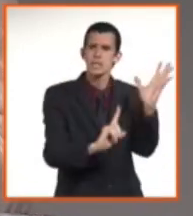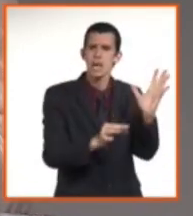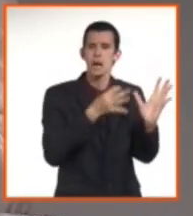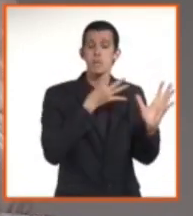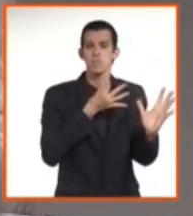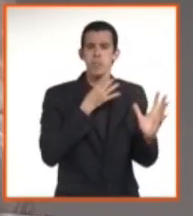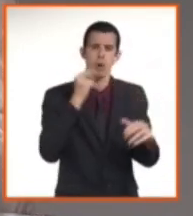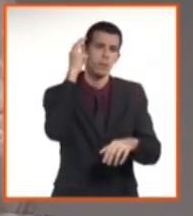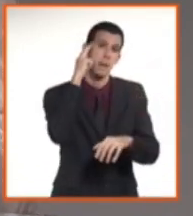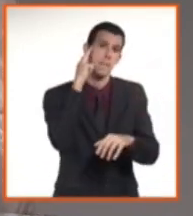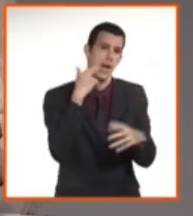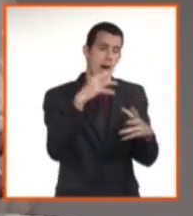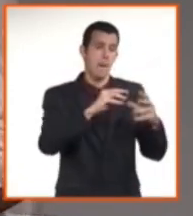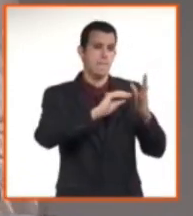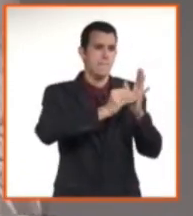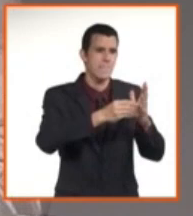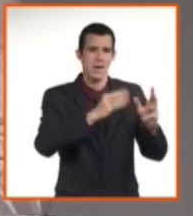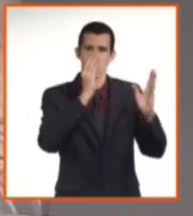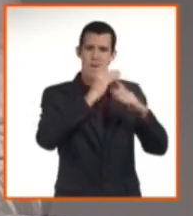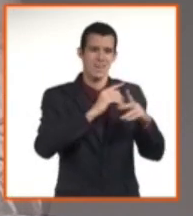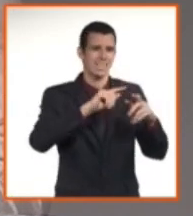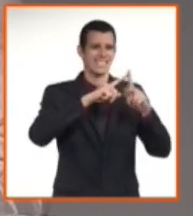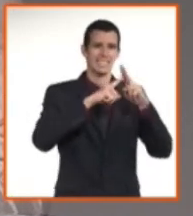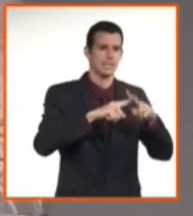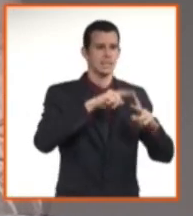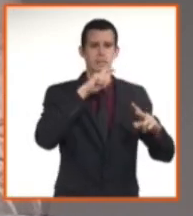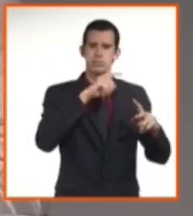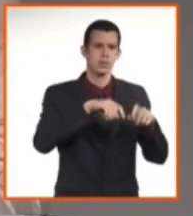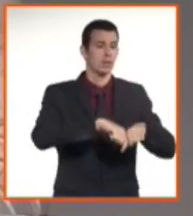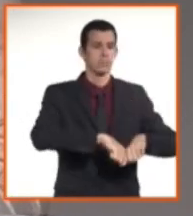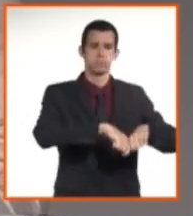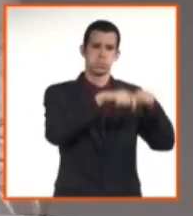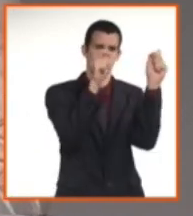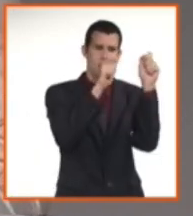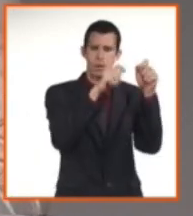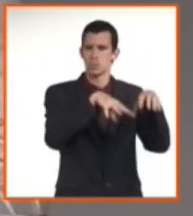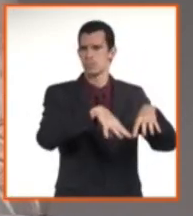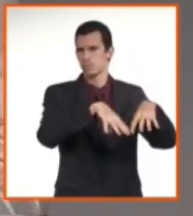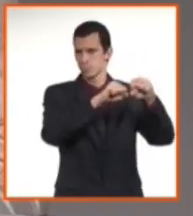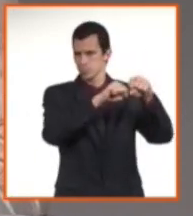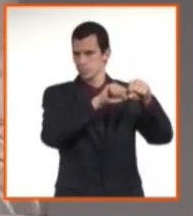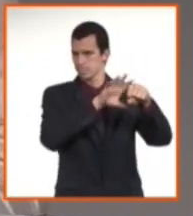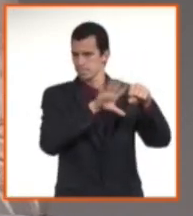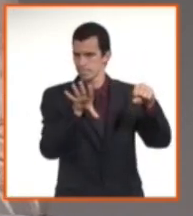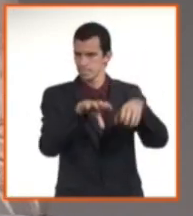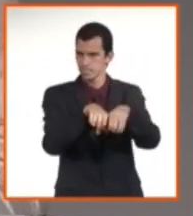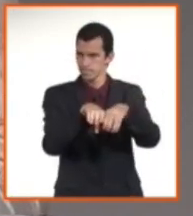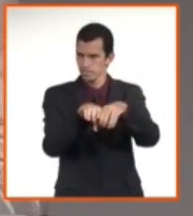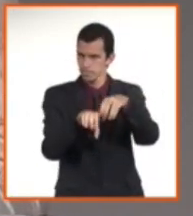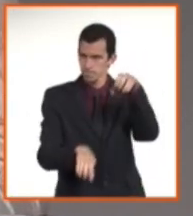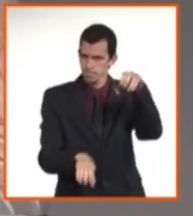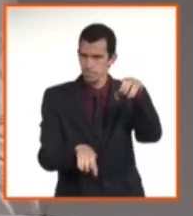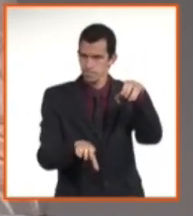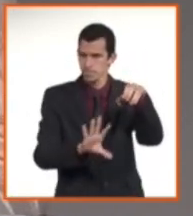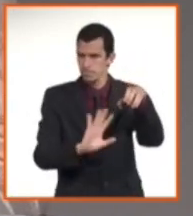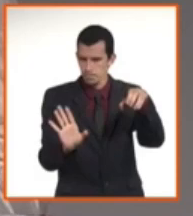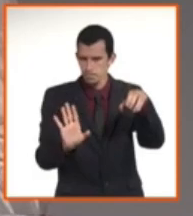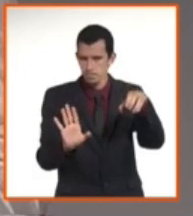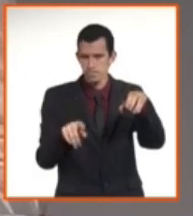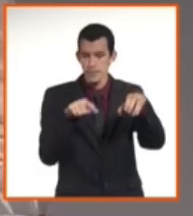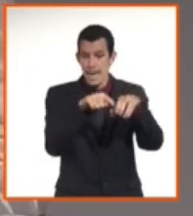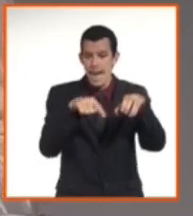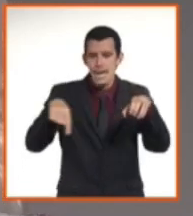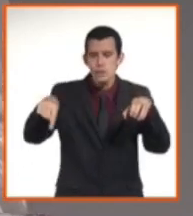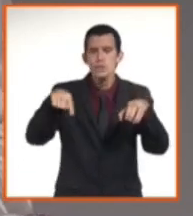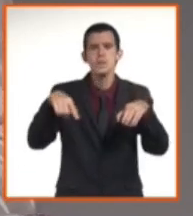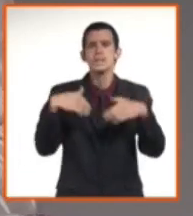en base a la potencia que tiene usted disponible, se distribuye por las diferentes provincias. Sí, el déficit se